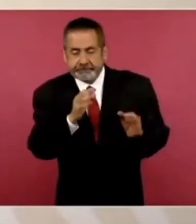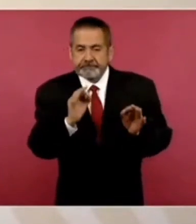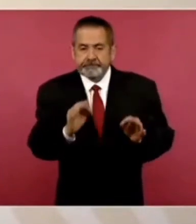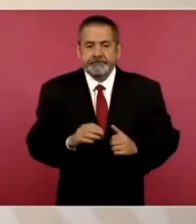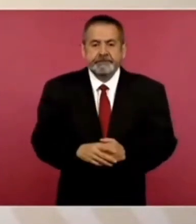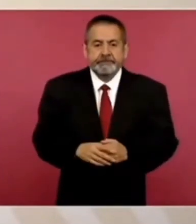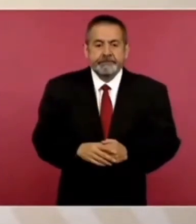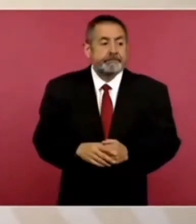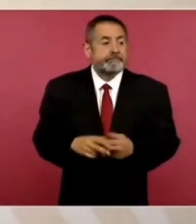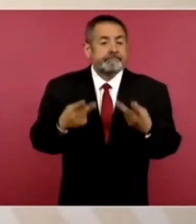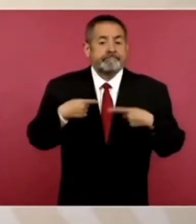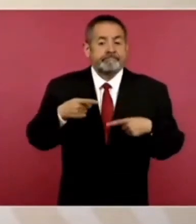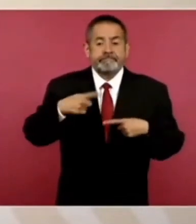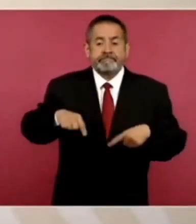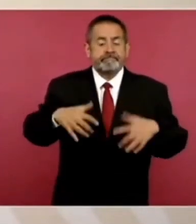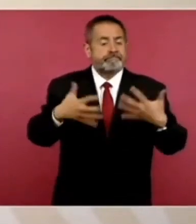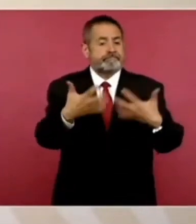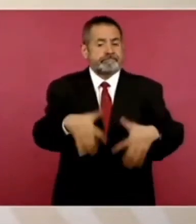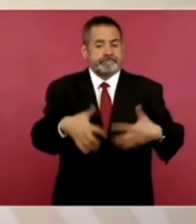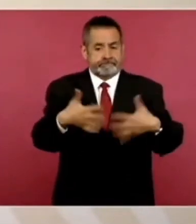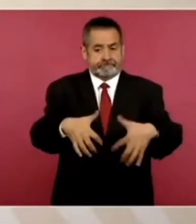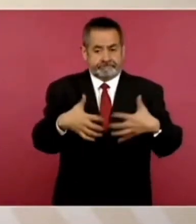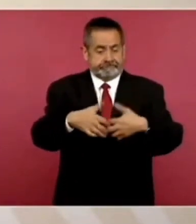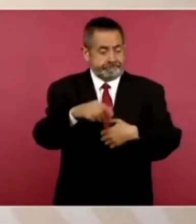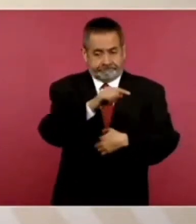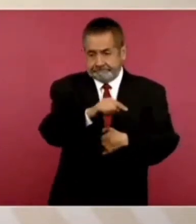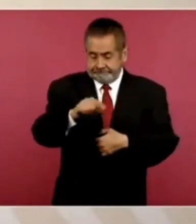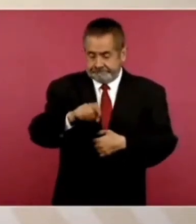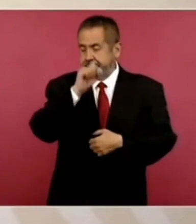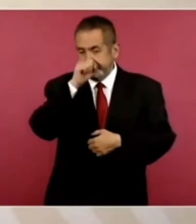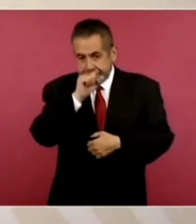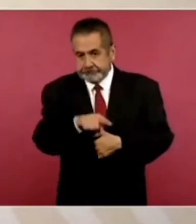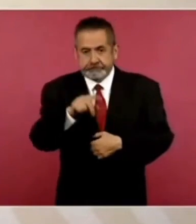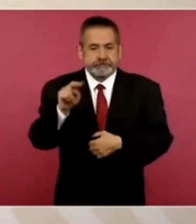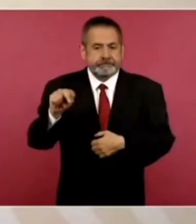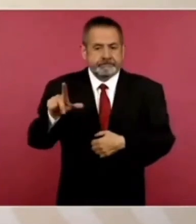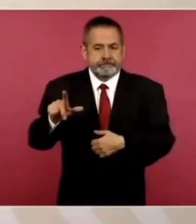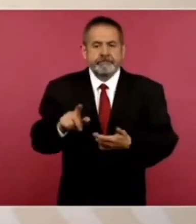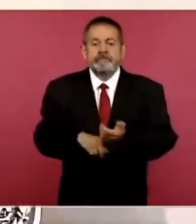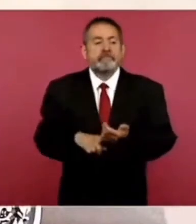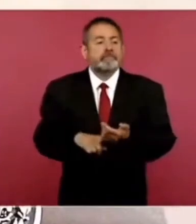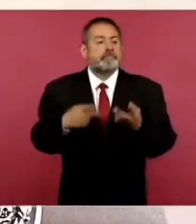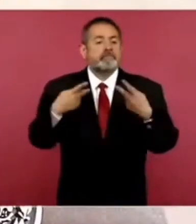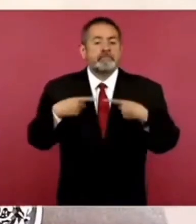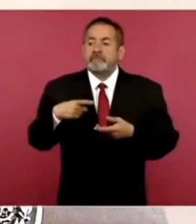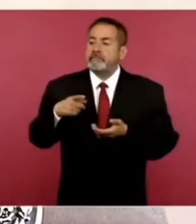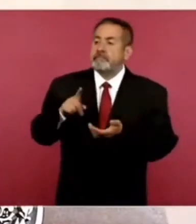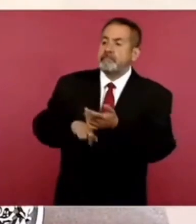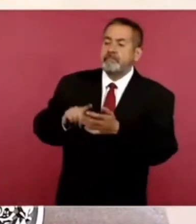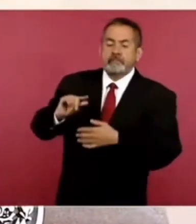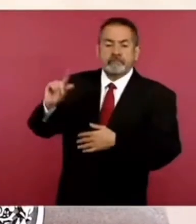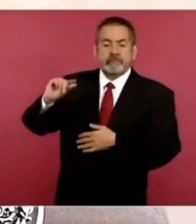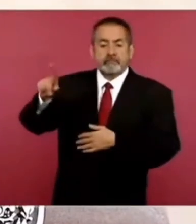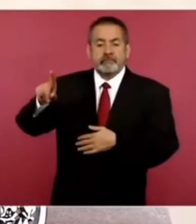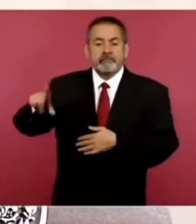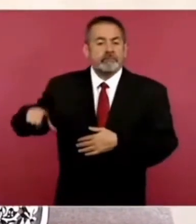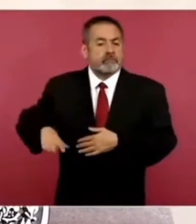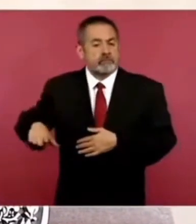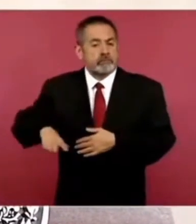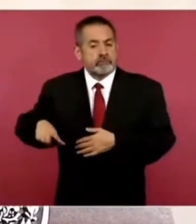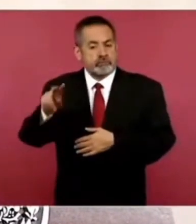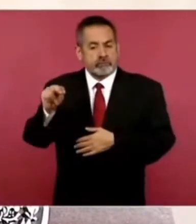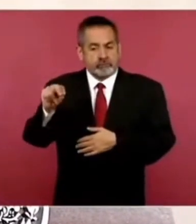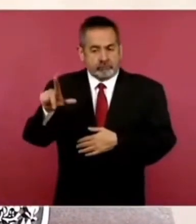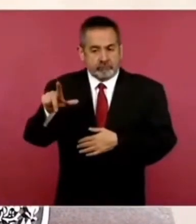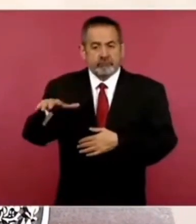los fabricantes, los servidores públicos del gobierno de Nuevo